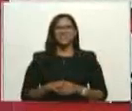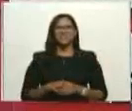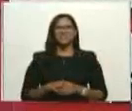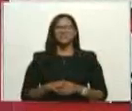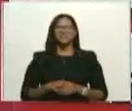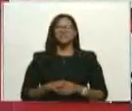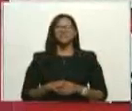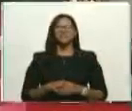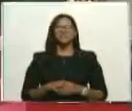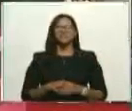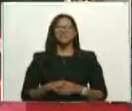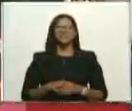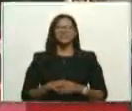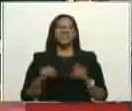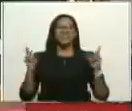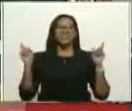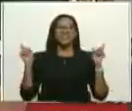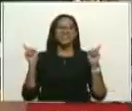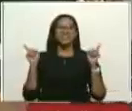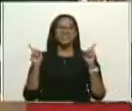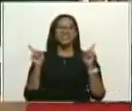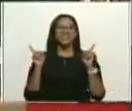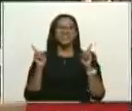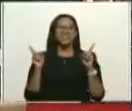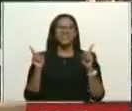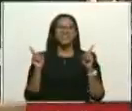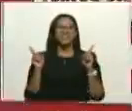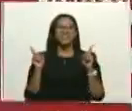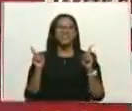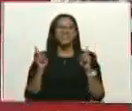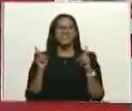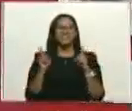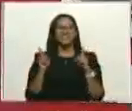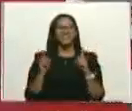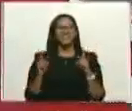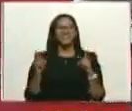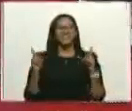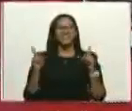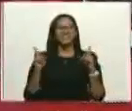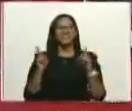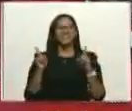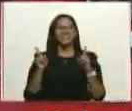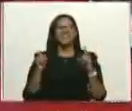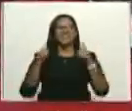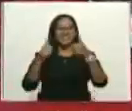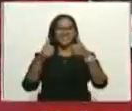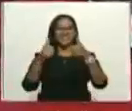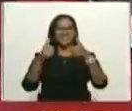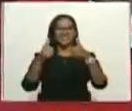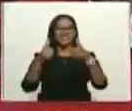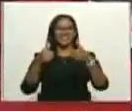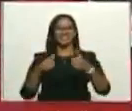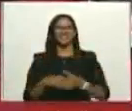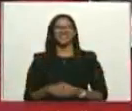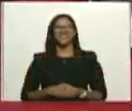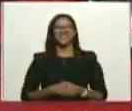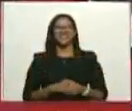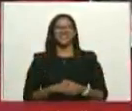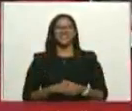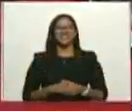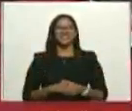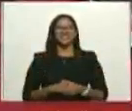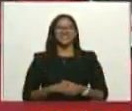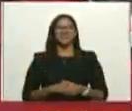Mire, un poquito la toma. No, no, no. Esa está buena. Ahí, ¿ves? Mira. Eso